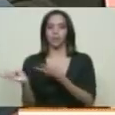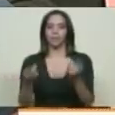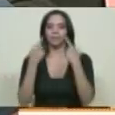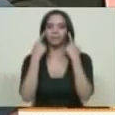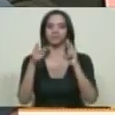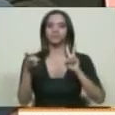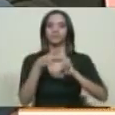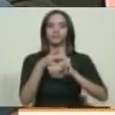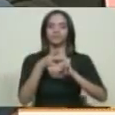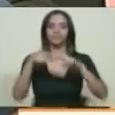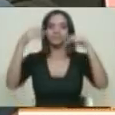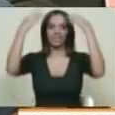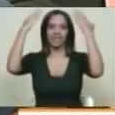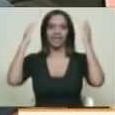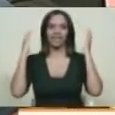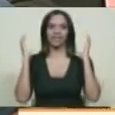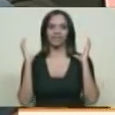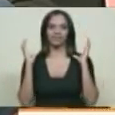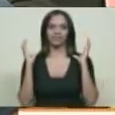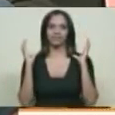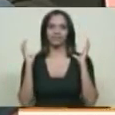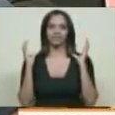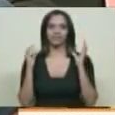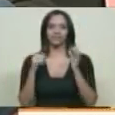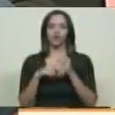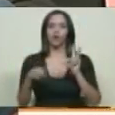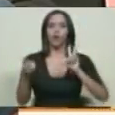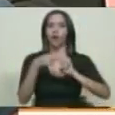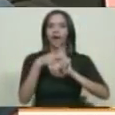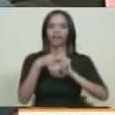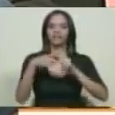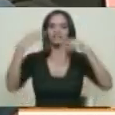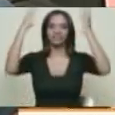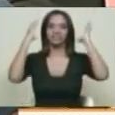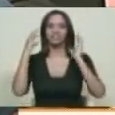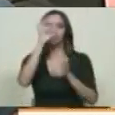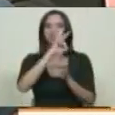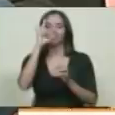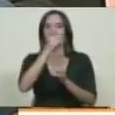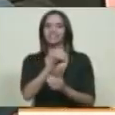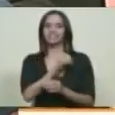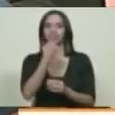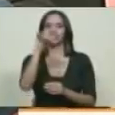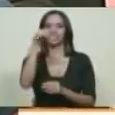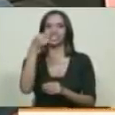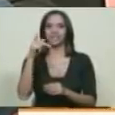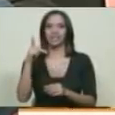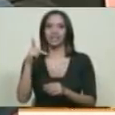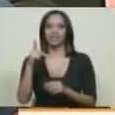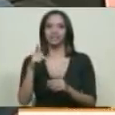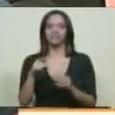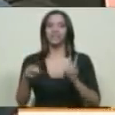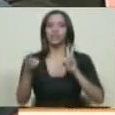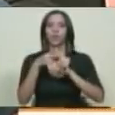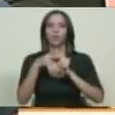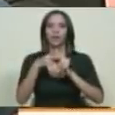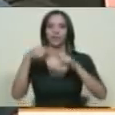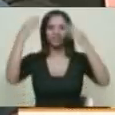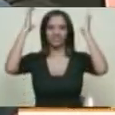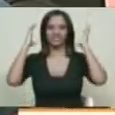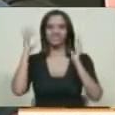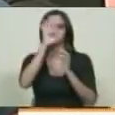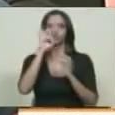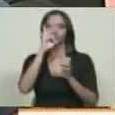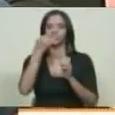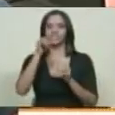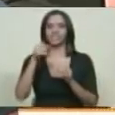es numeral o hashtag almugre asesino en ZK. Ponla ahí, por favor. Numeral almugre asesino en ZK. Vamos